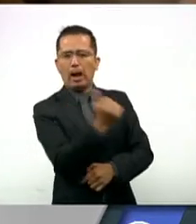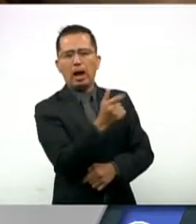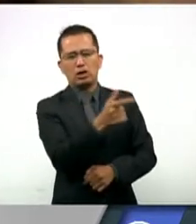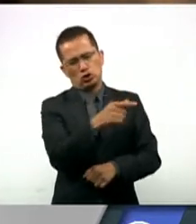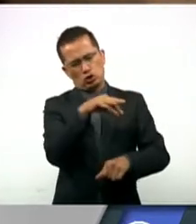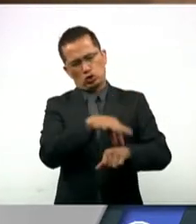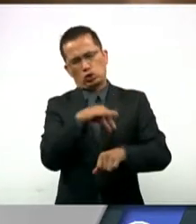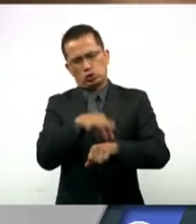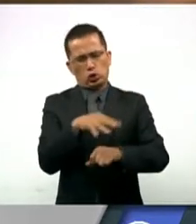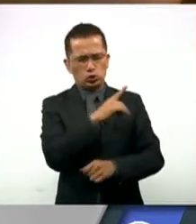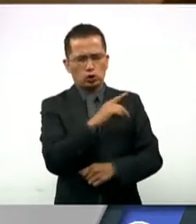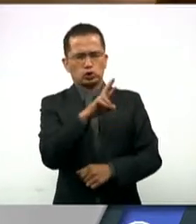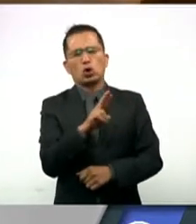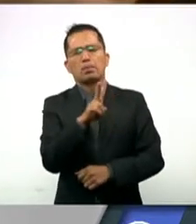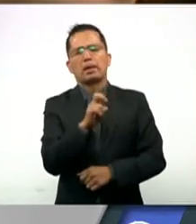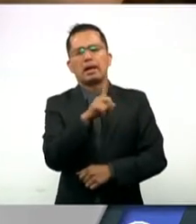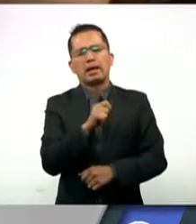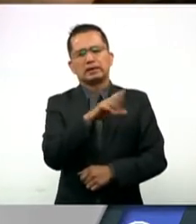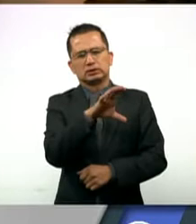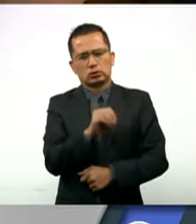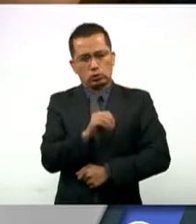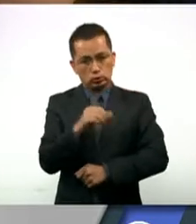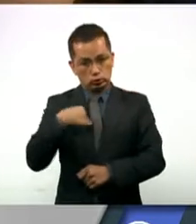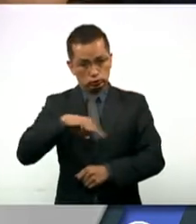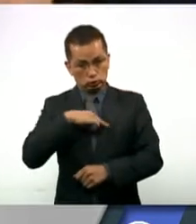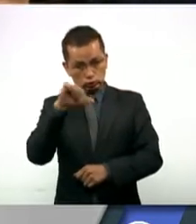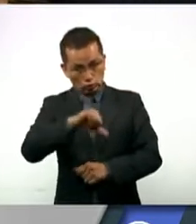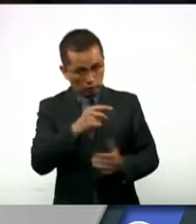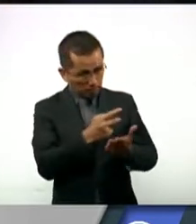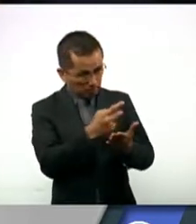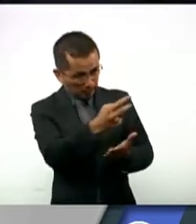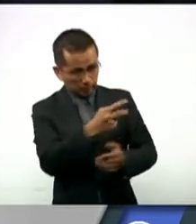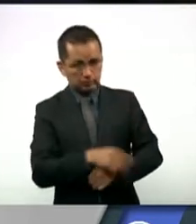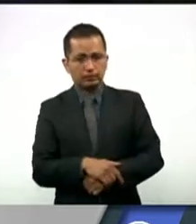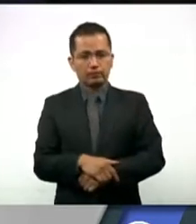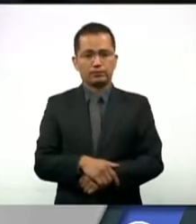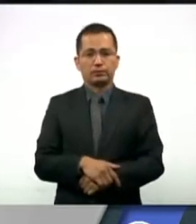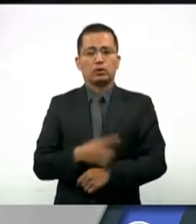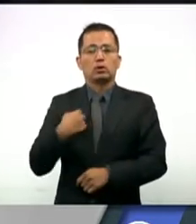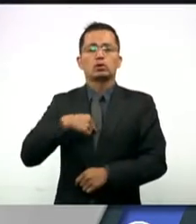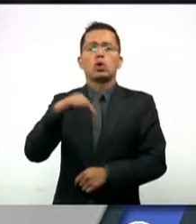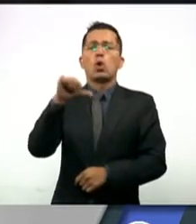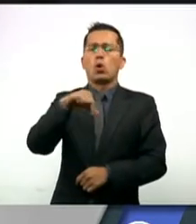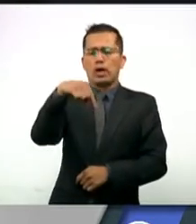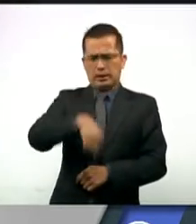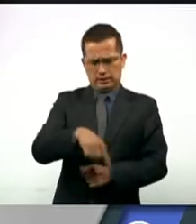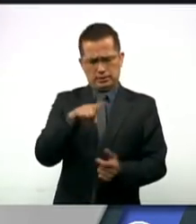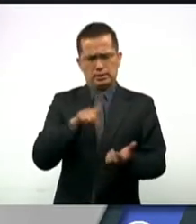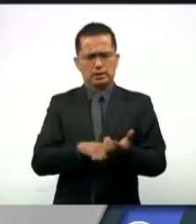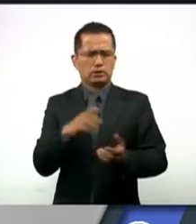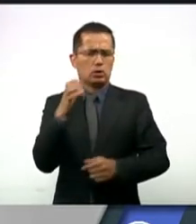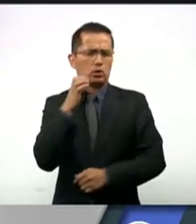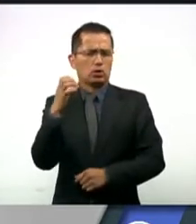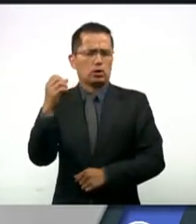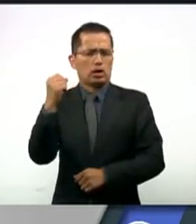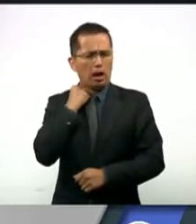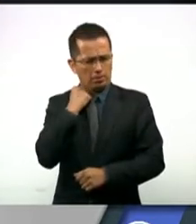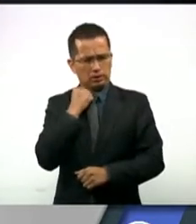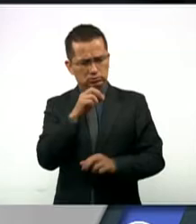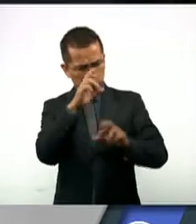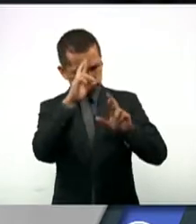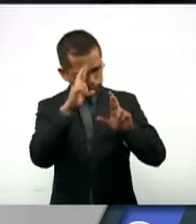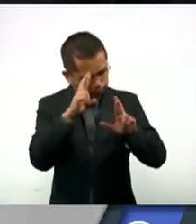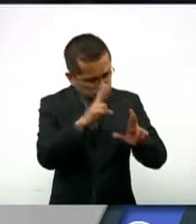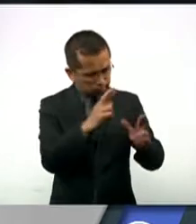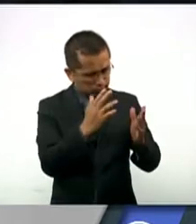el doctor velasco suárez hoy desde este senado de la república le rendimos homenaje por